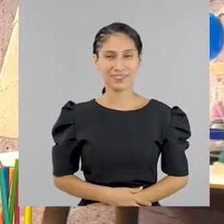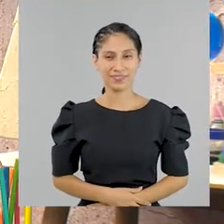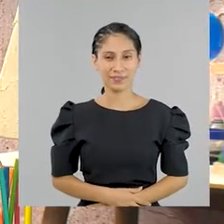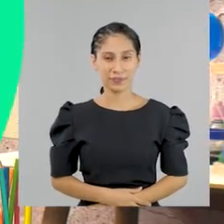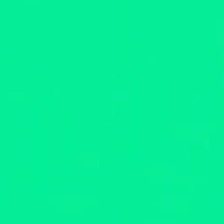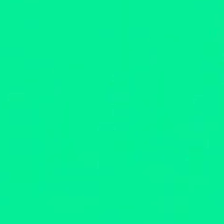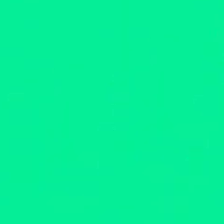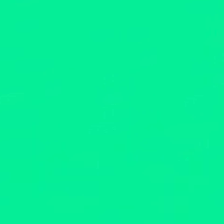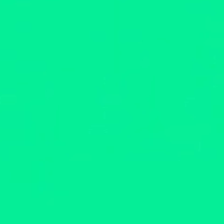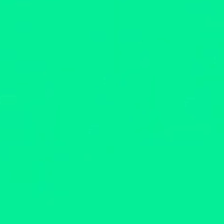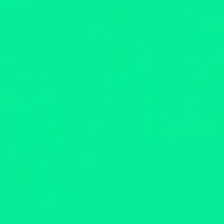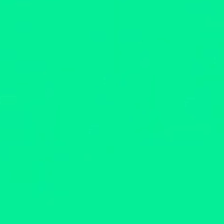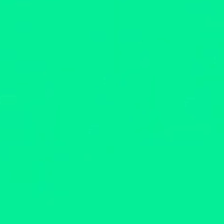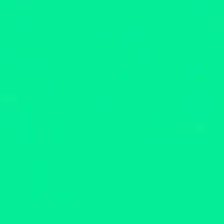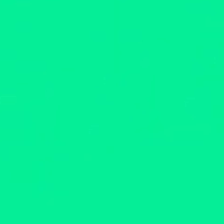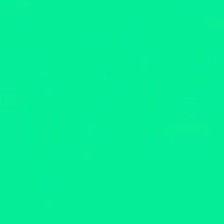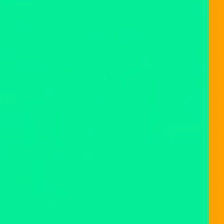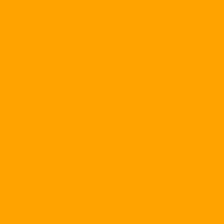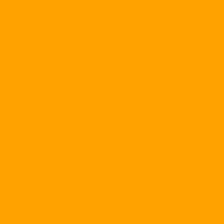volvemos.